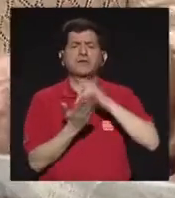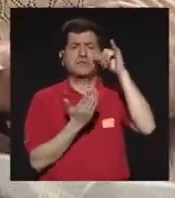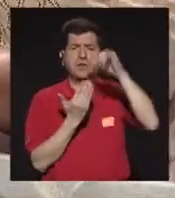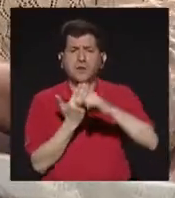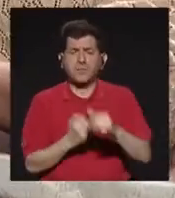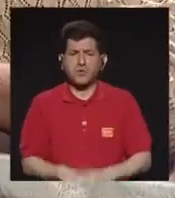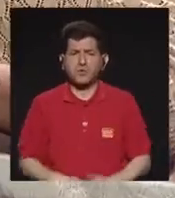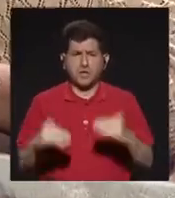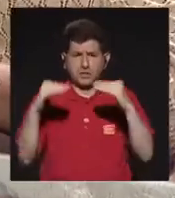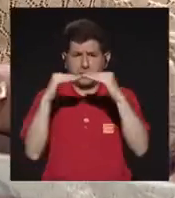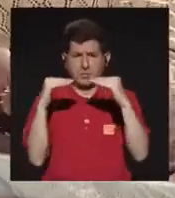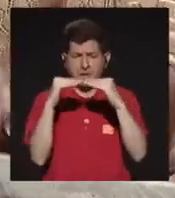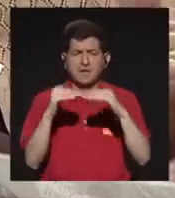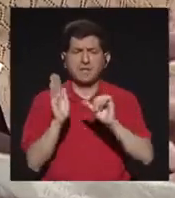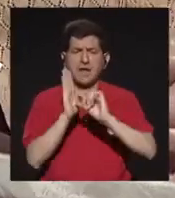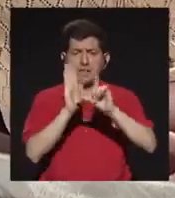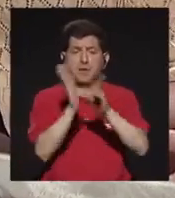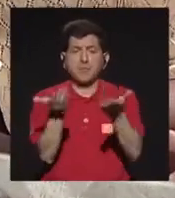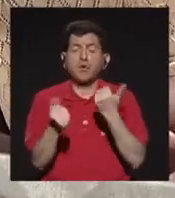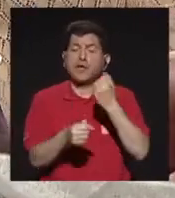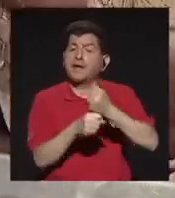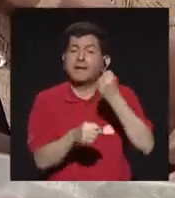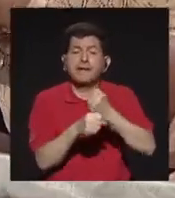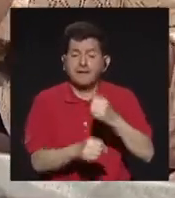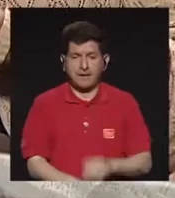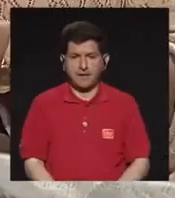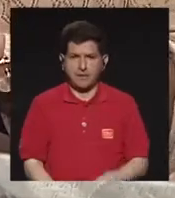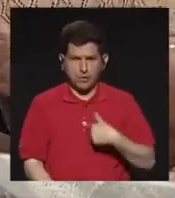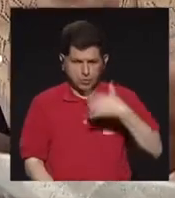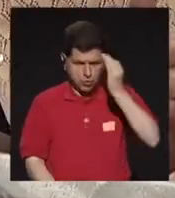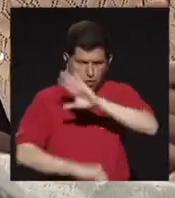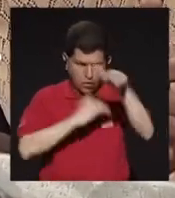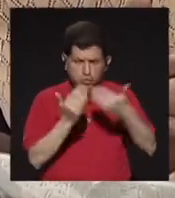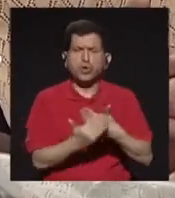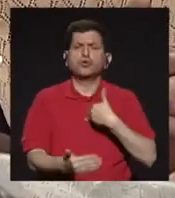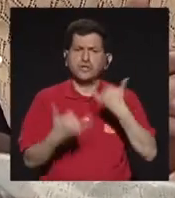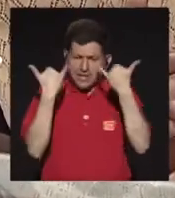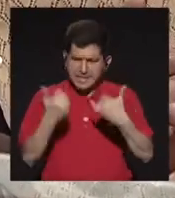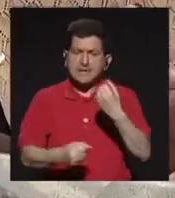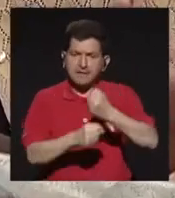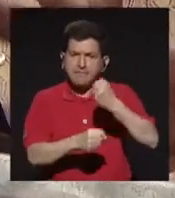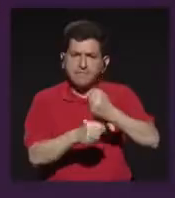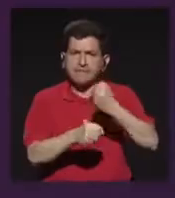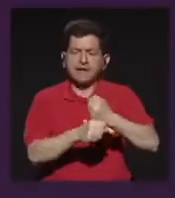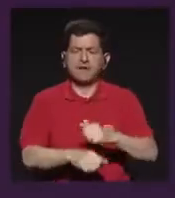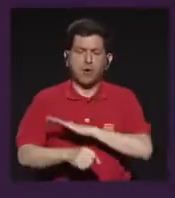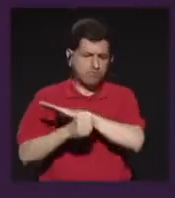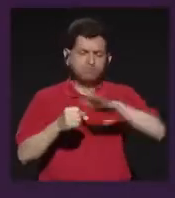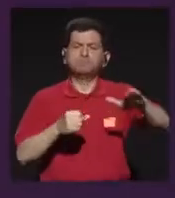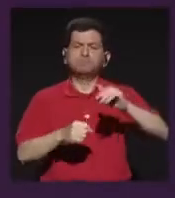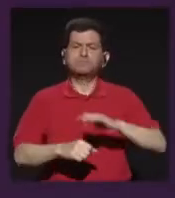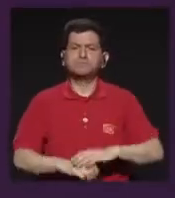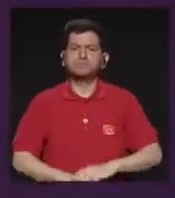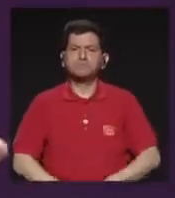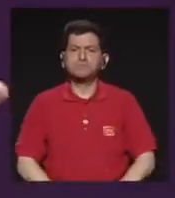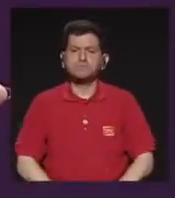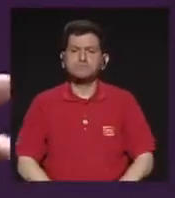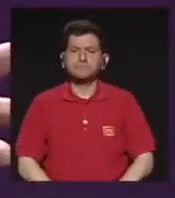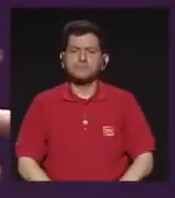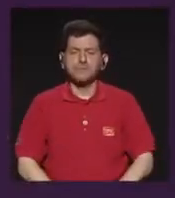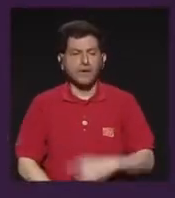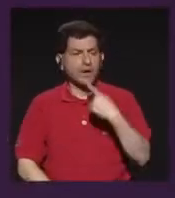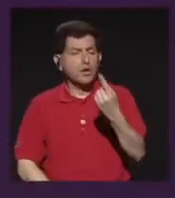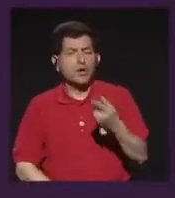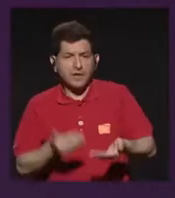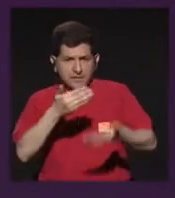de paridad en la Asamblea Legislativa porque queremos brete. Yo creo que todas tenemos brete suficiente. Y además, lo que